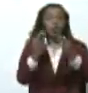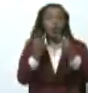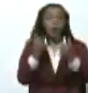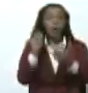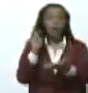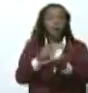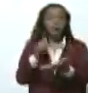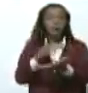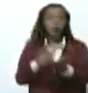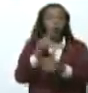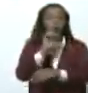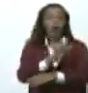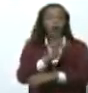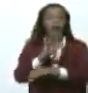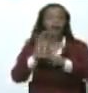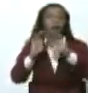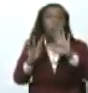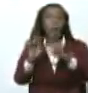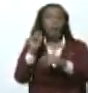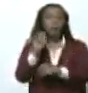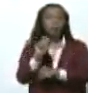participación